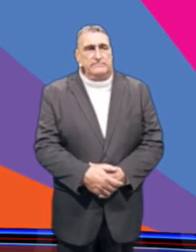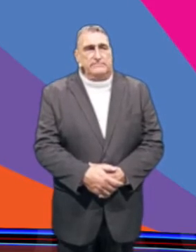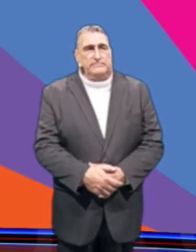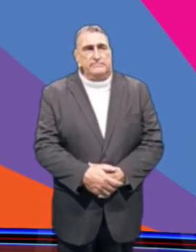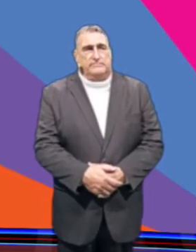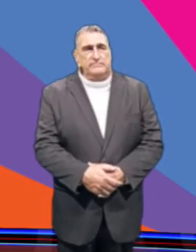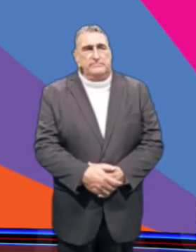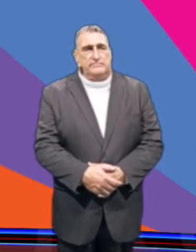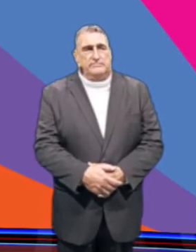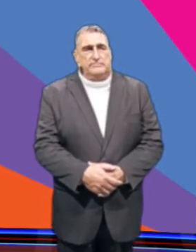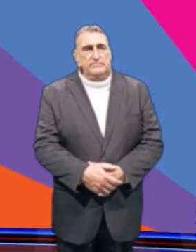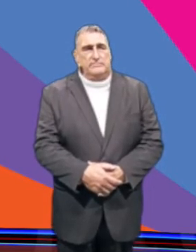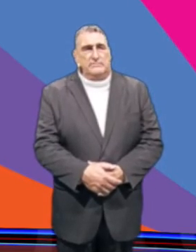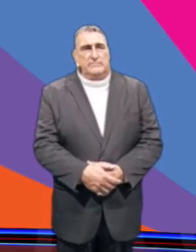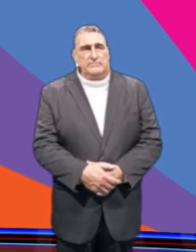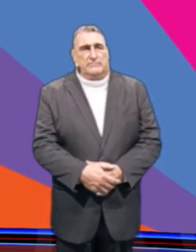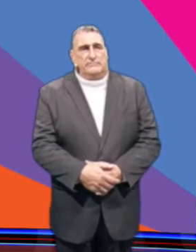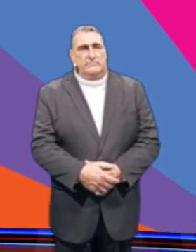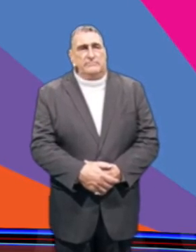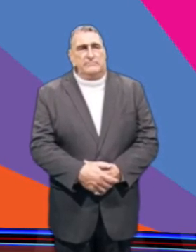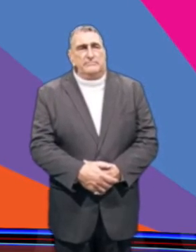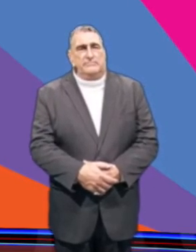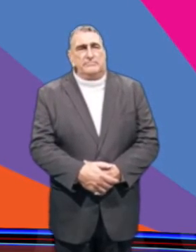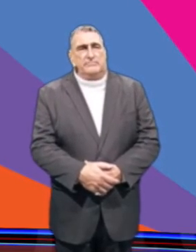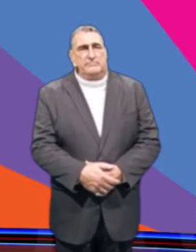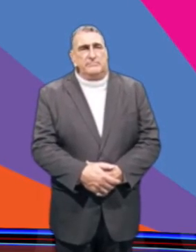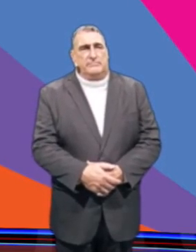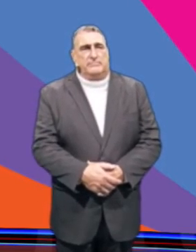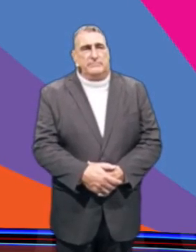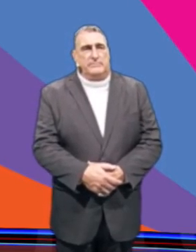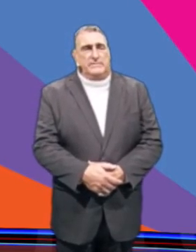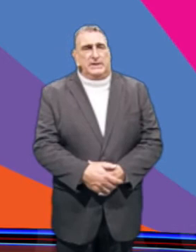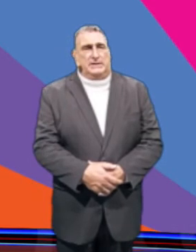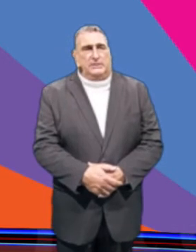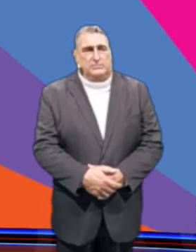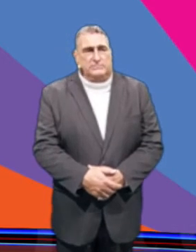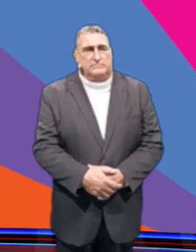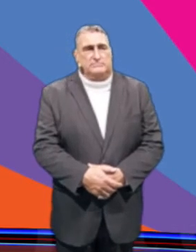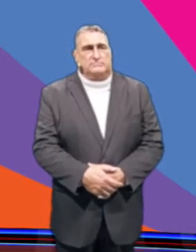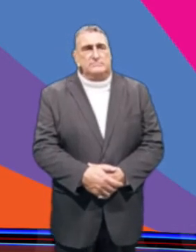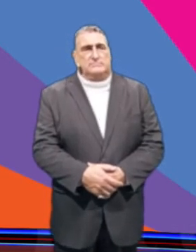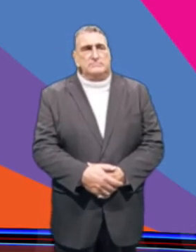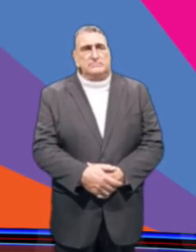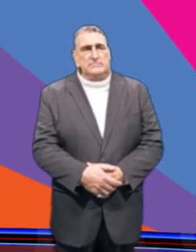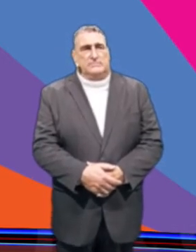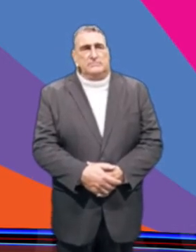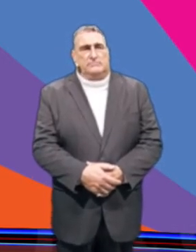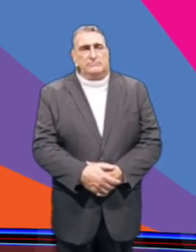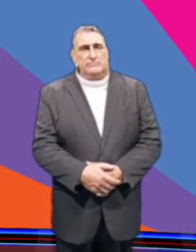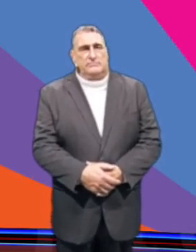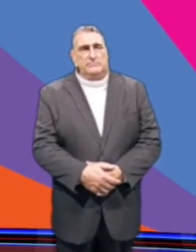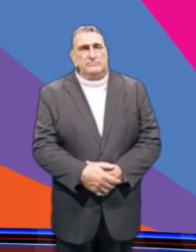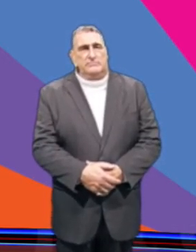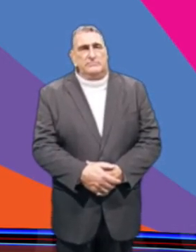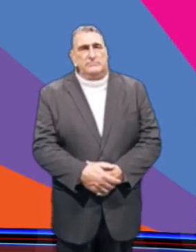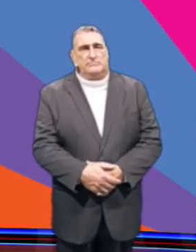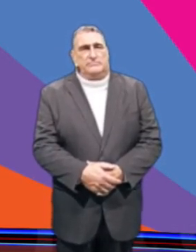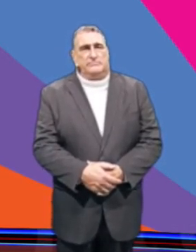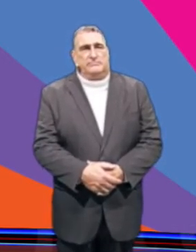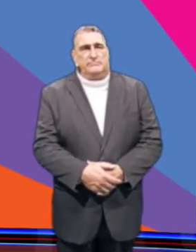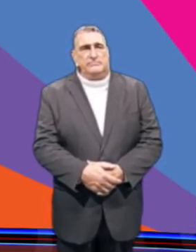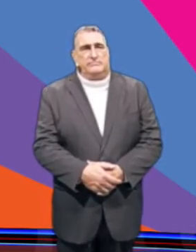de, a ver si lo tengo por acá, Pedro, creo que son 30, no quiero mentirle, 32. 32. 32 respiradores